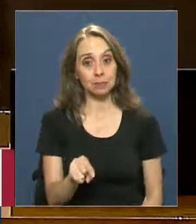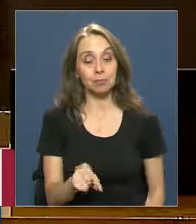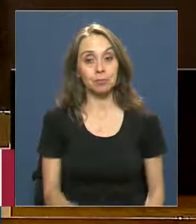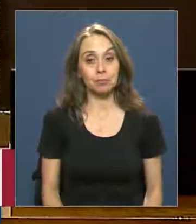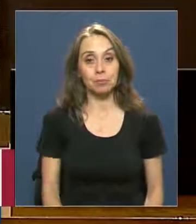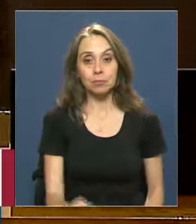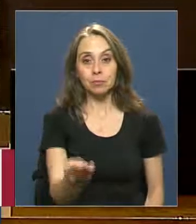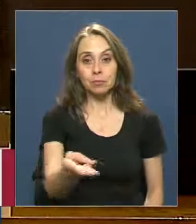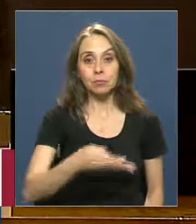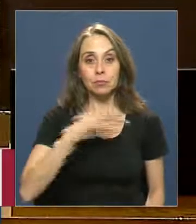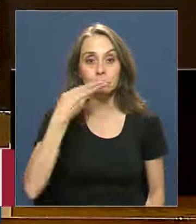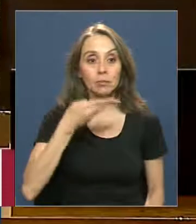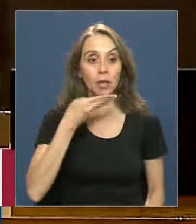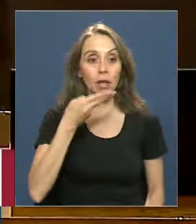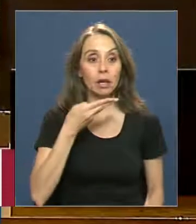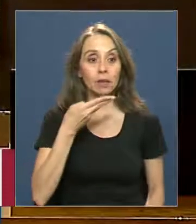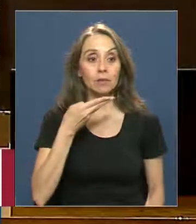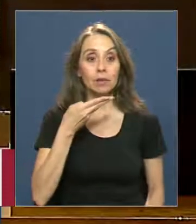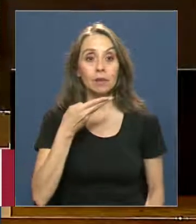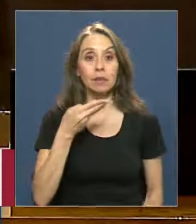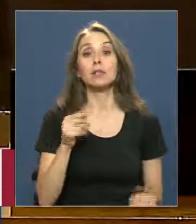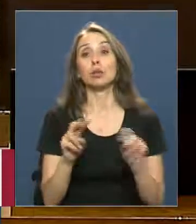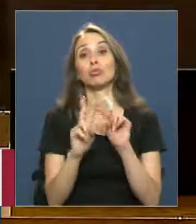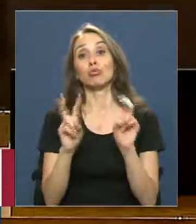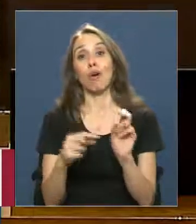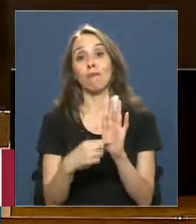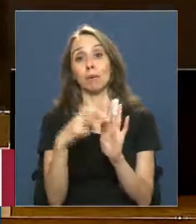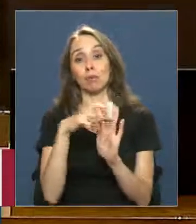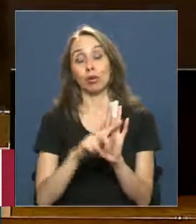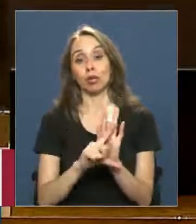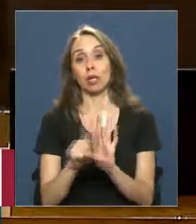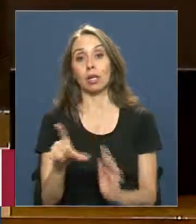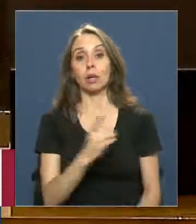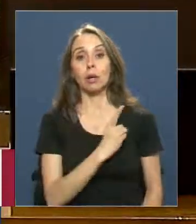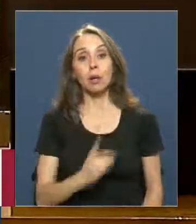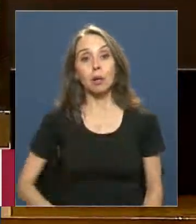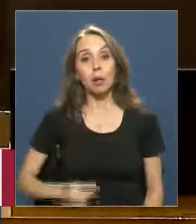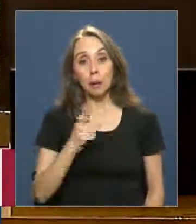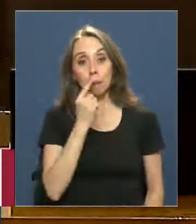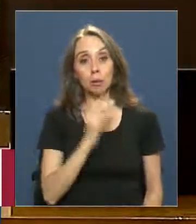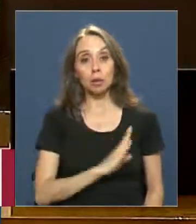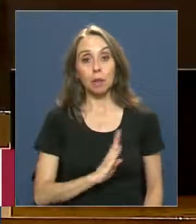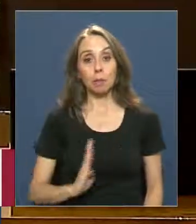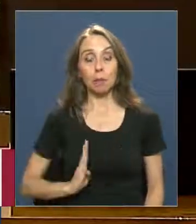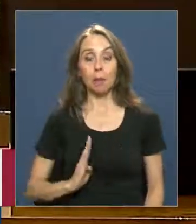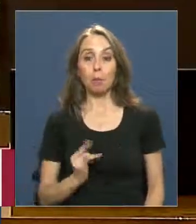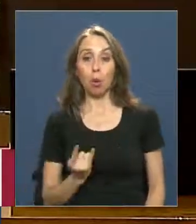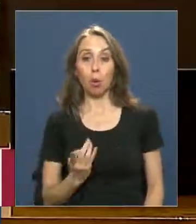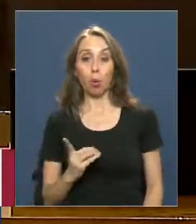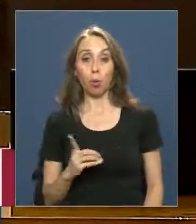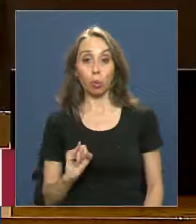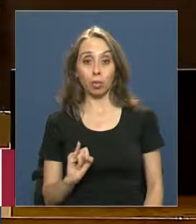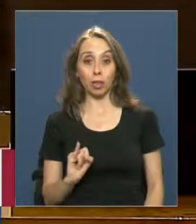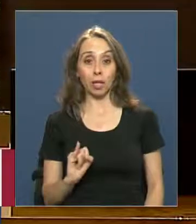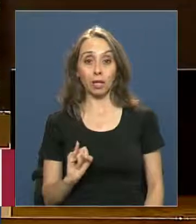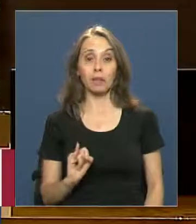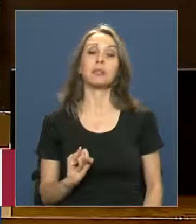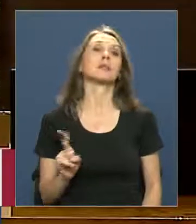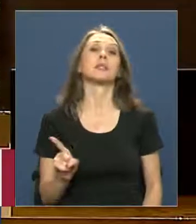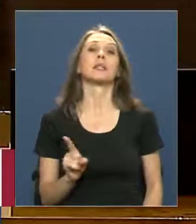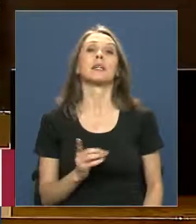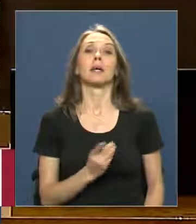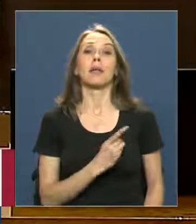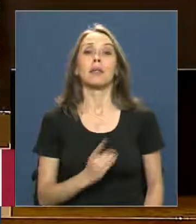entrego el uso de la palabra, para referirse, por cierto, a este proyecto, al diputado integrante del Comité de la Unión Demócrata Independiente, don José